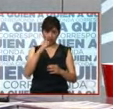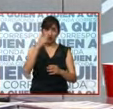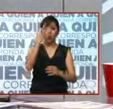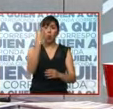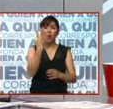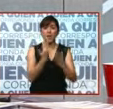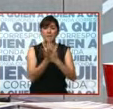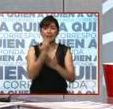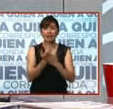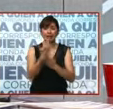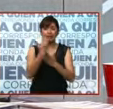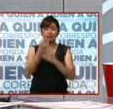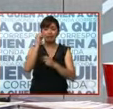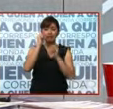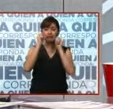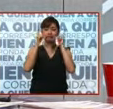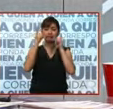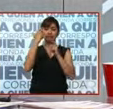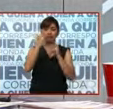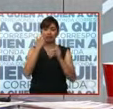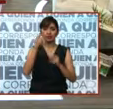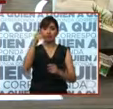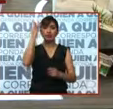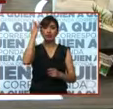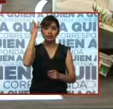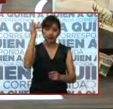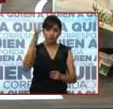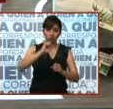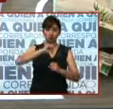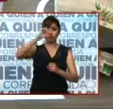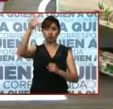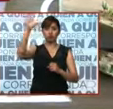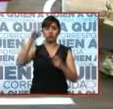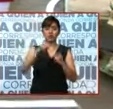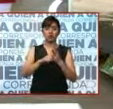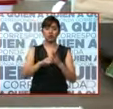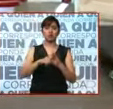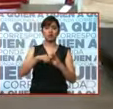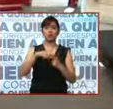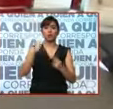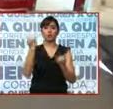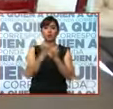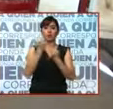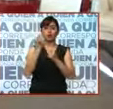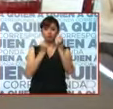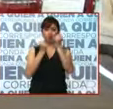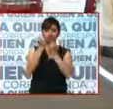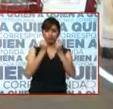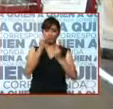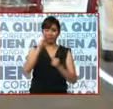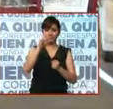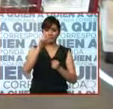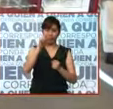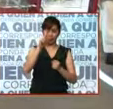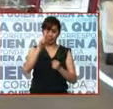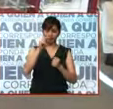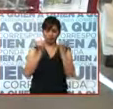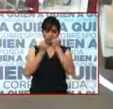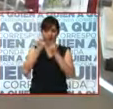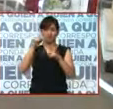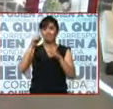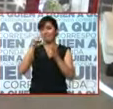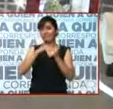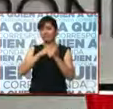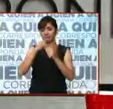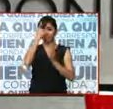hombre, impactante. Pensé en el santo, en la tía del santo, de Blue Demon, de Mil Máscaras. A las